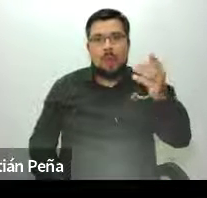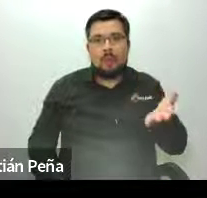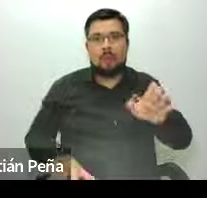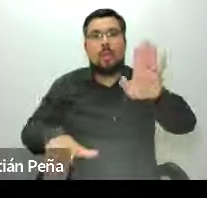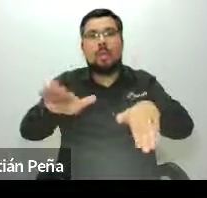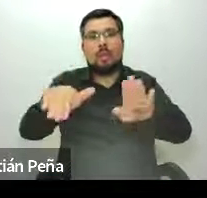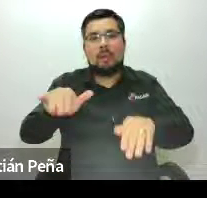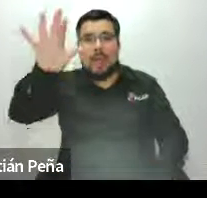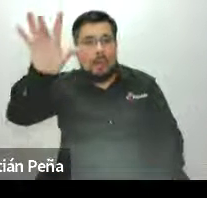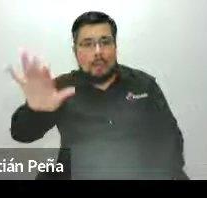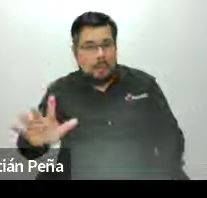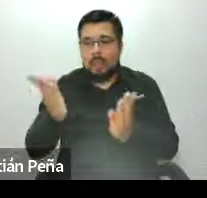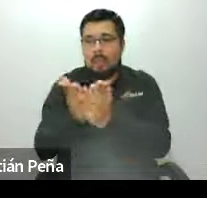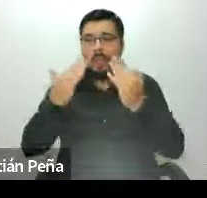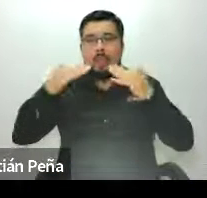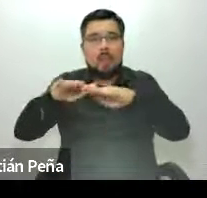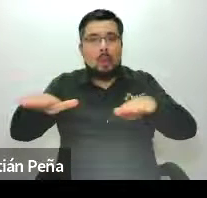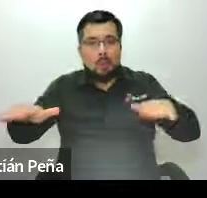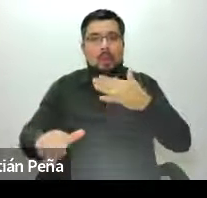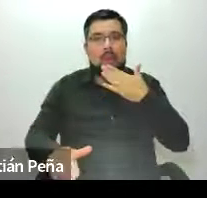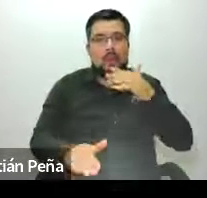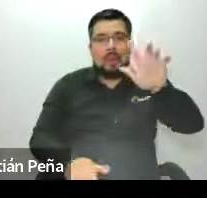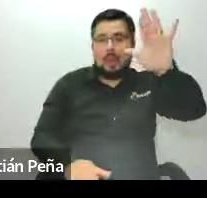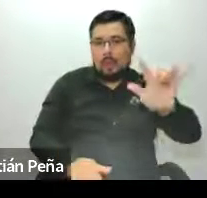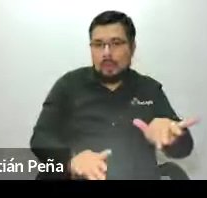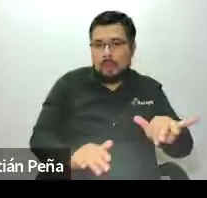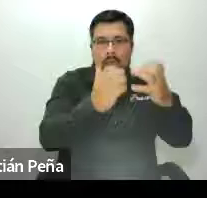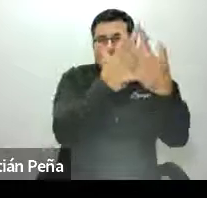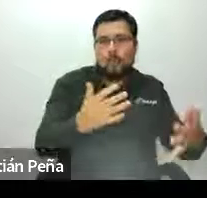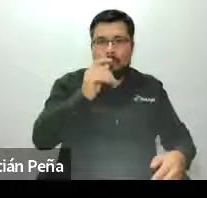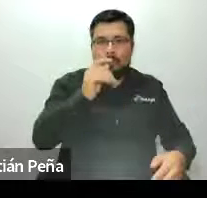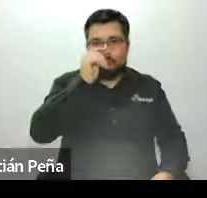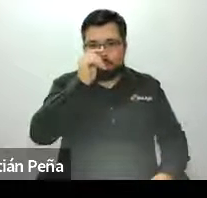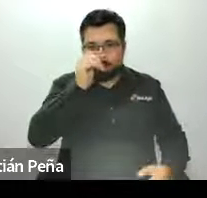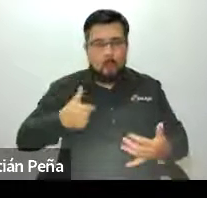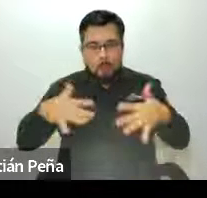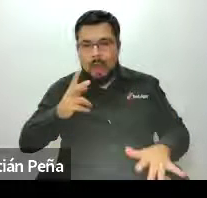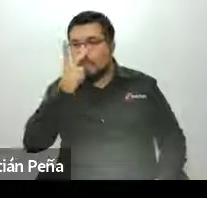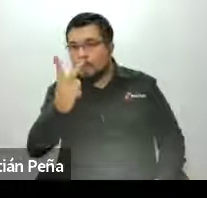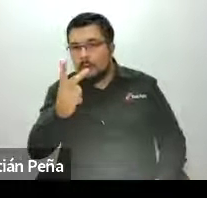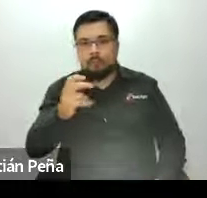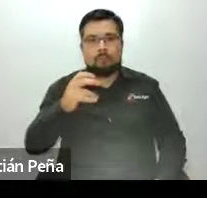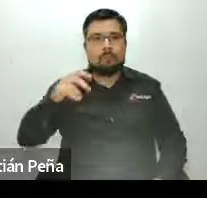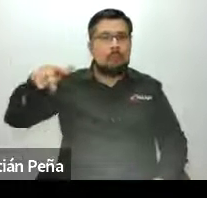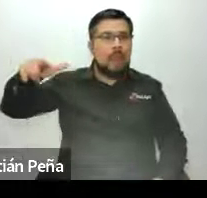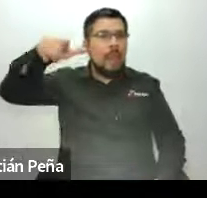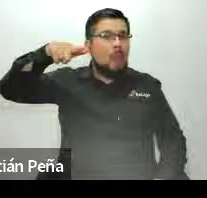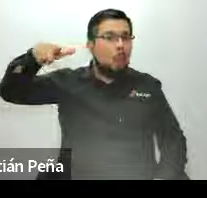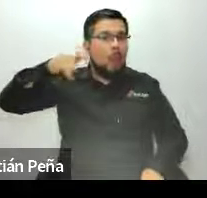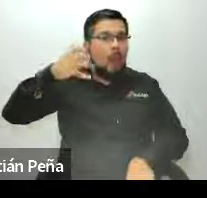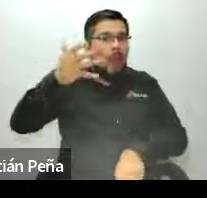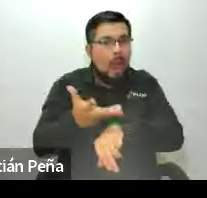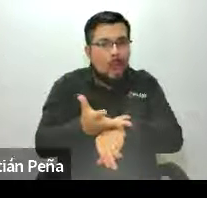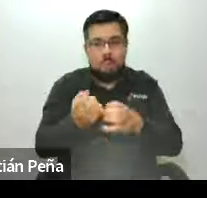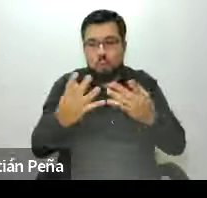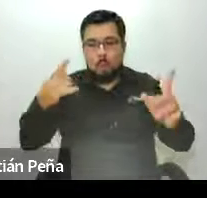de las características del currículo, ¿no? Y como hemos visto, sobre todo en lenguaje, hay muchos objetivos que no cambian de primero a sexto, que